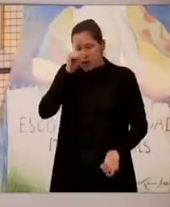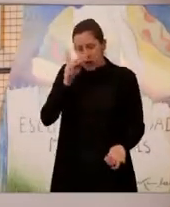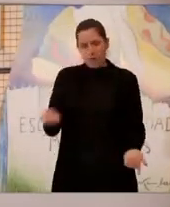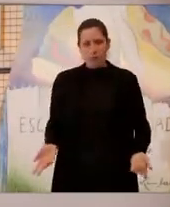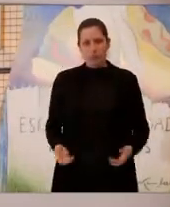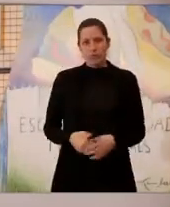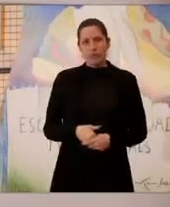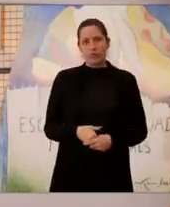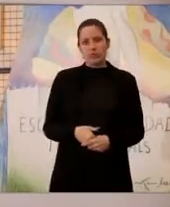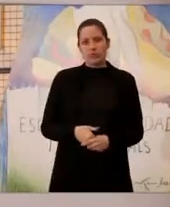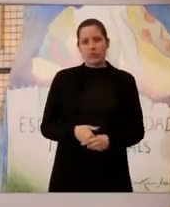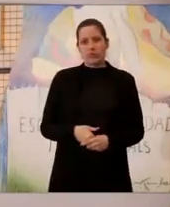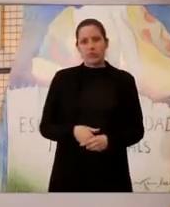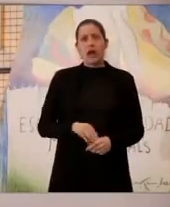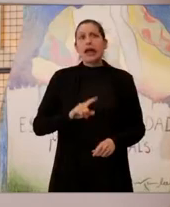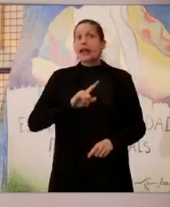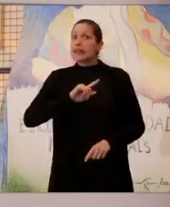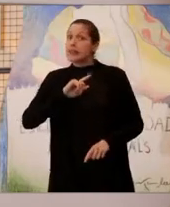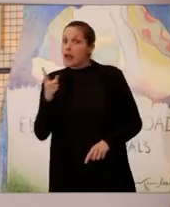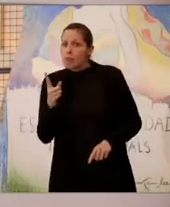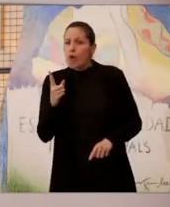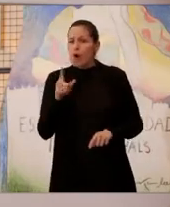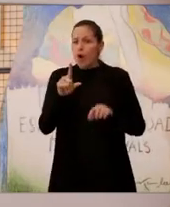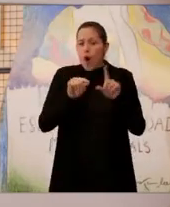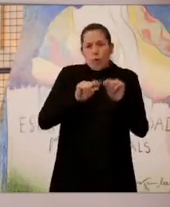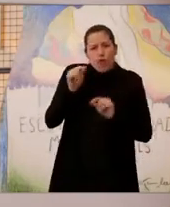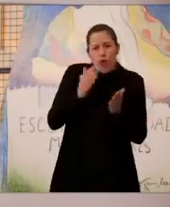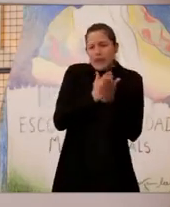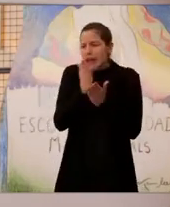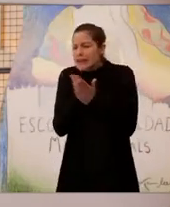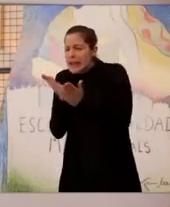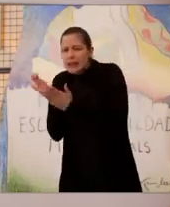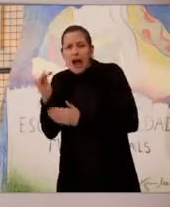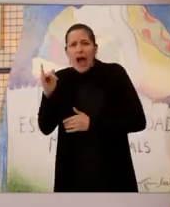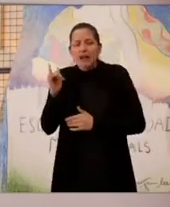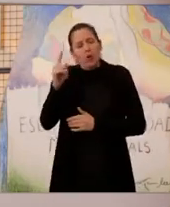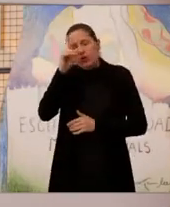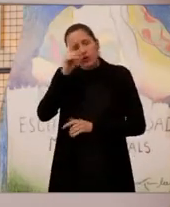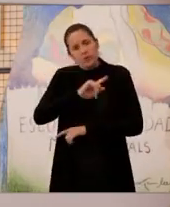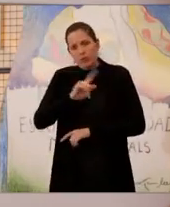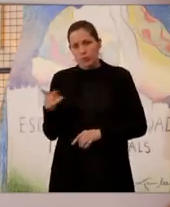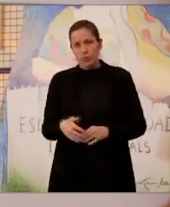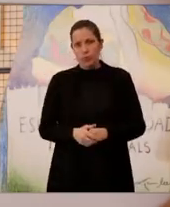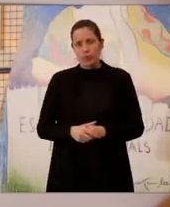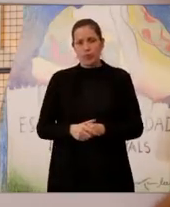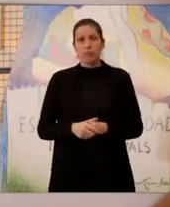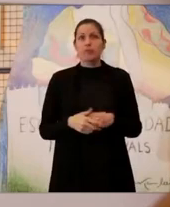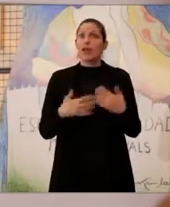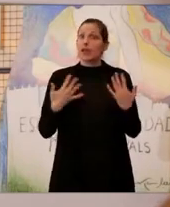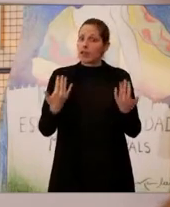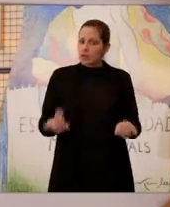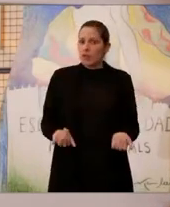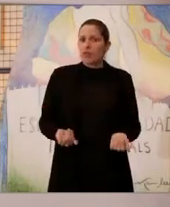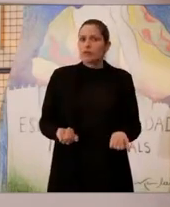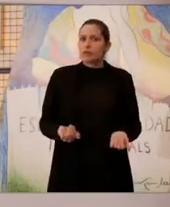lo tanto no sabemos Cuál es nuestra alternativa y somos las primeras que hemos pasado por una fase en la cual hemos tenido que renegar